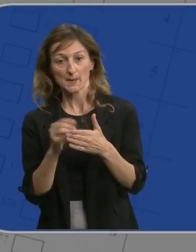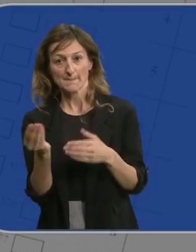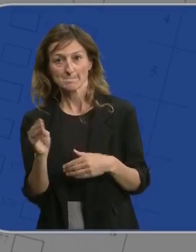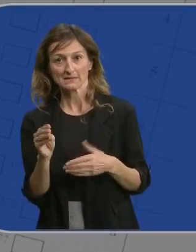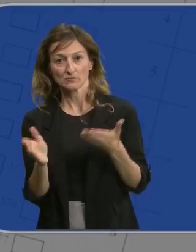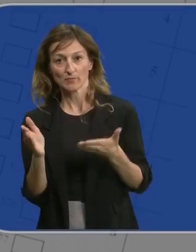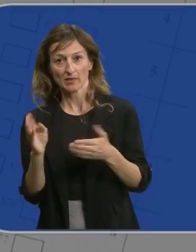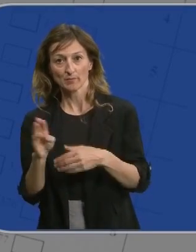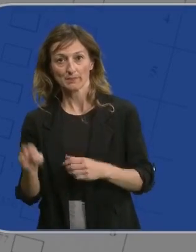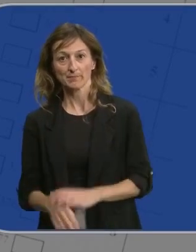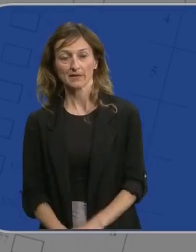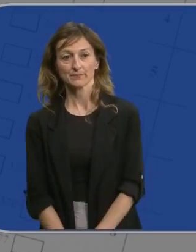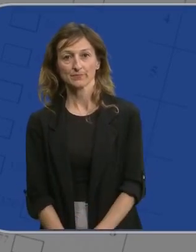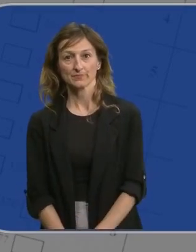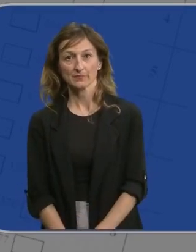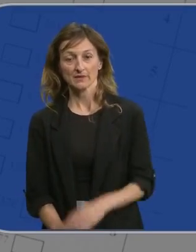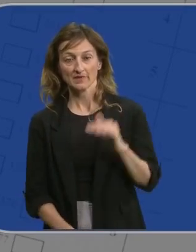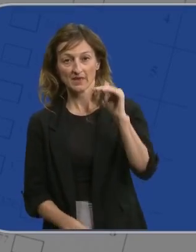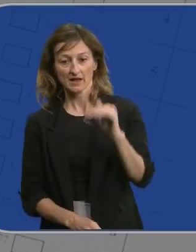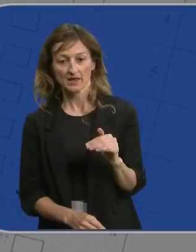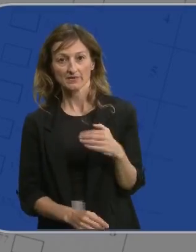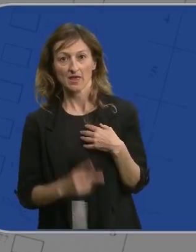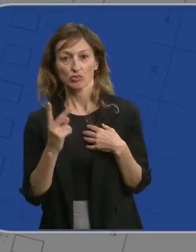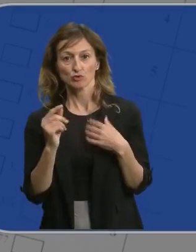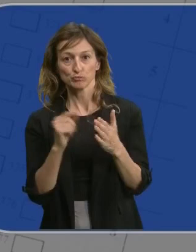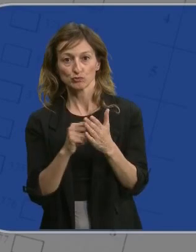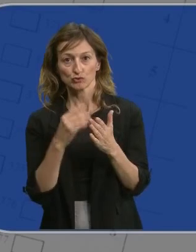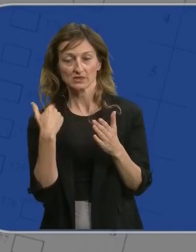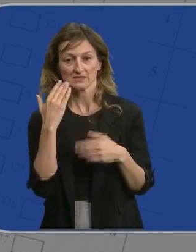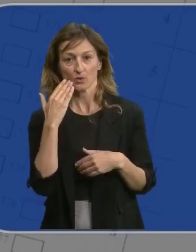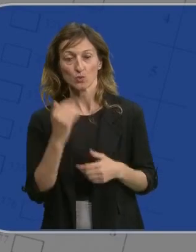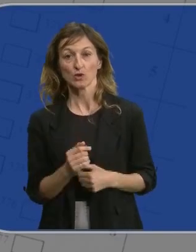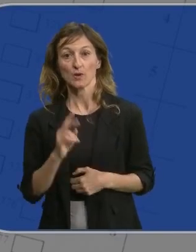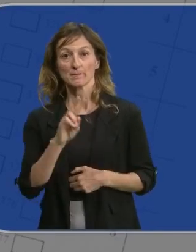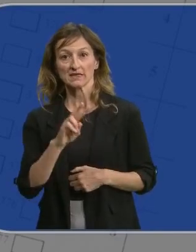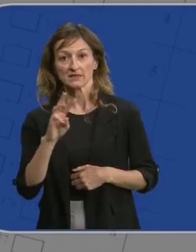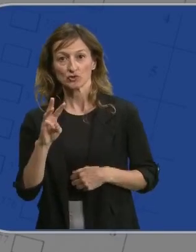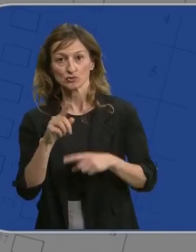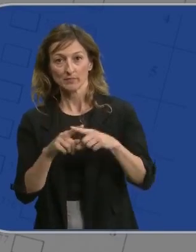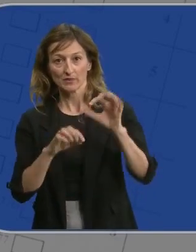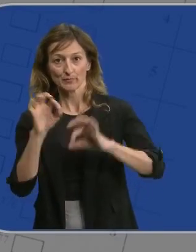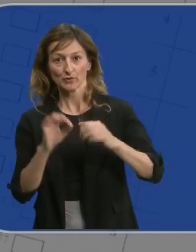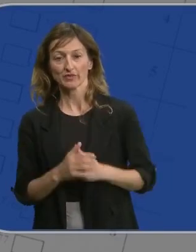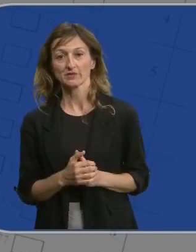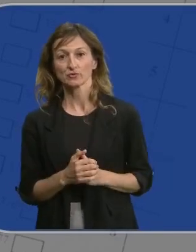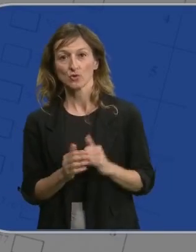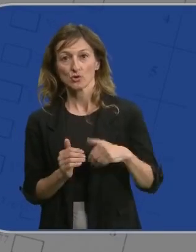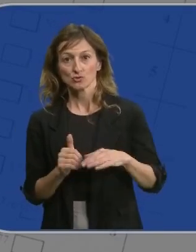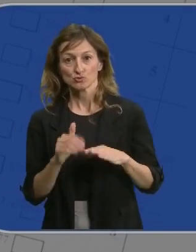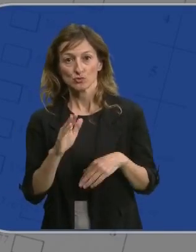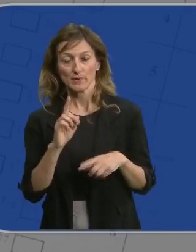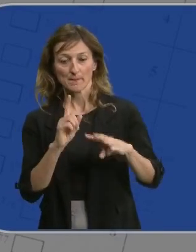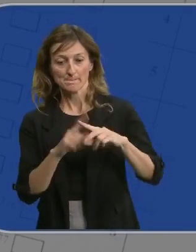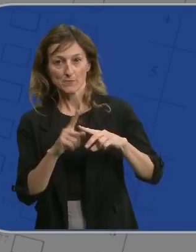populares a quienes además Aventura una caída de de casi dos puntos desde julio hasta un 28 y5 por. suben ligeramente las